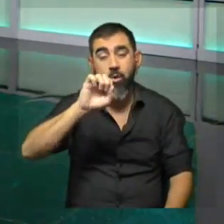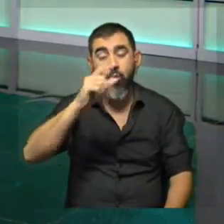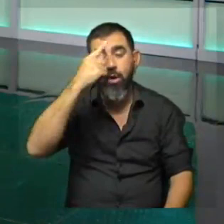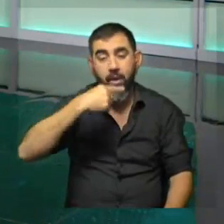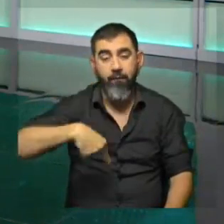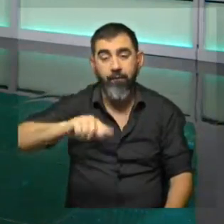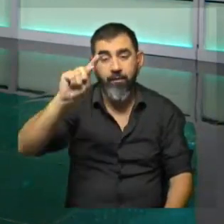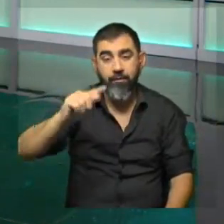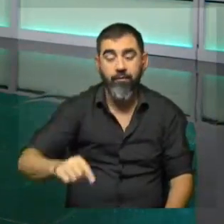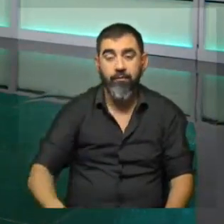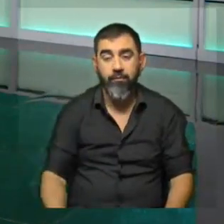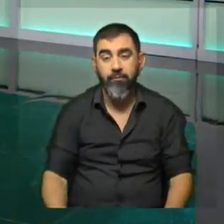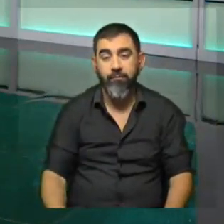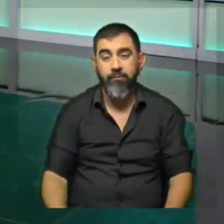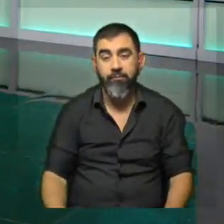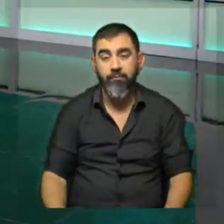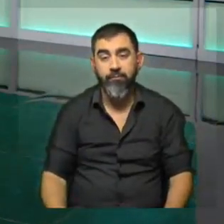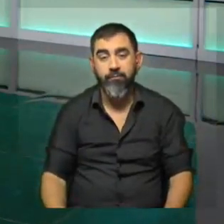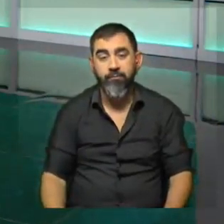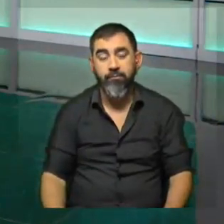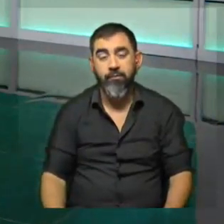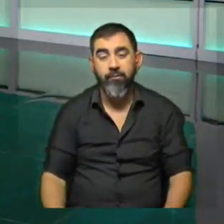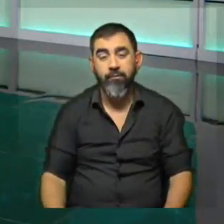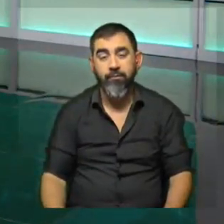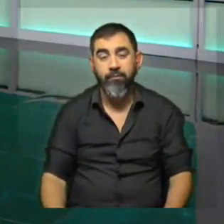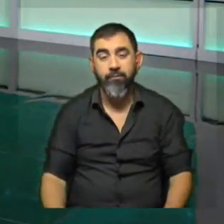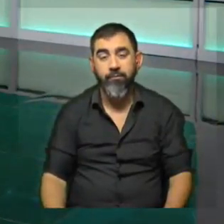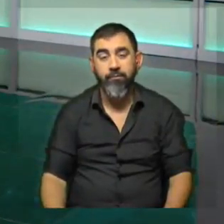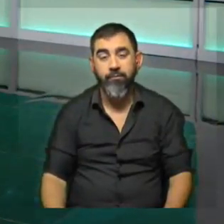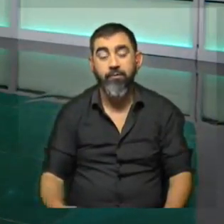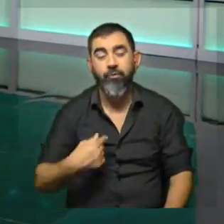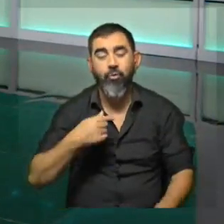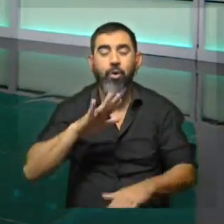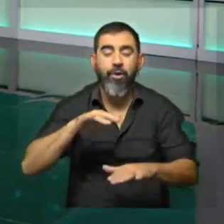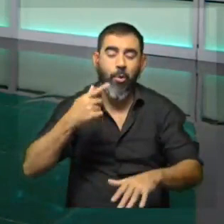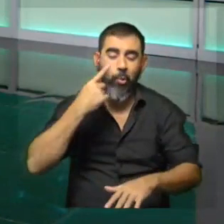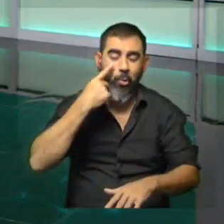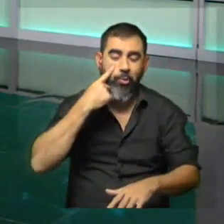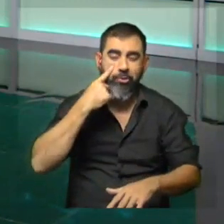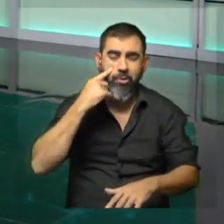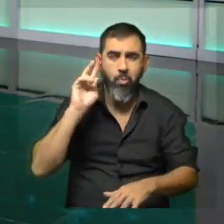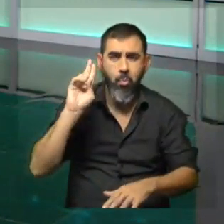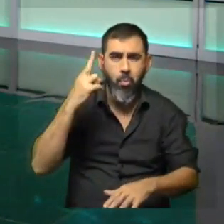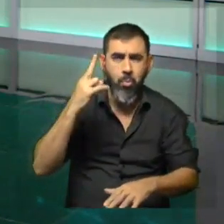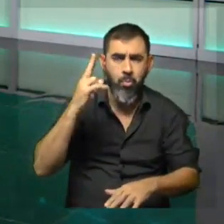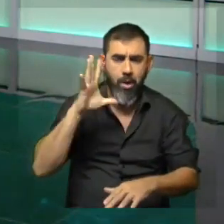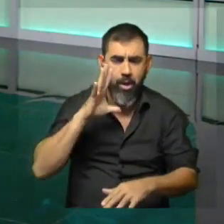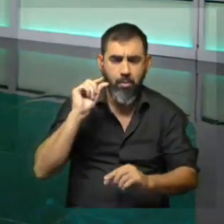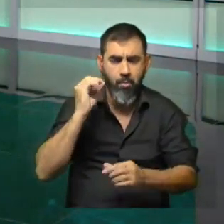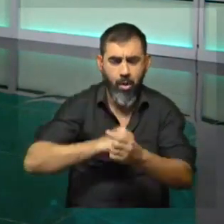la gente de control dice que no había nacido todavía en mi infancia sí no murió hace tanto